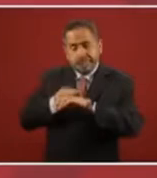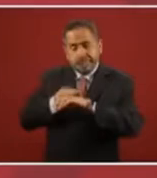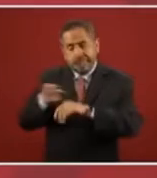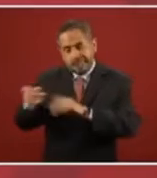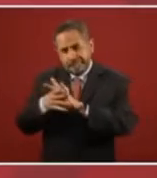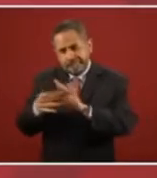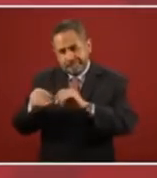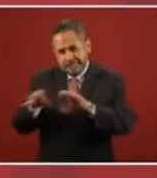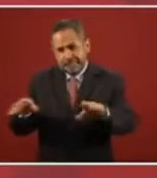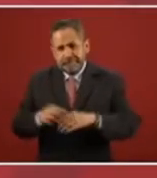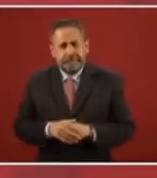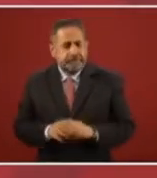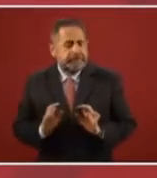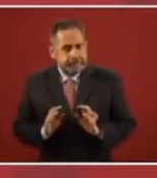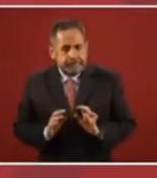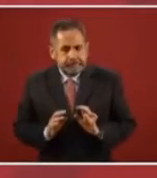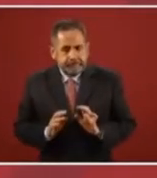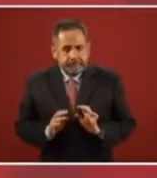centro